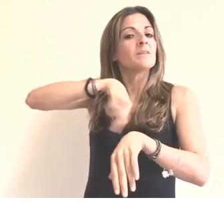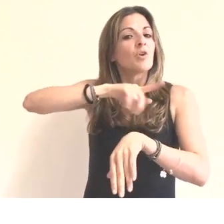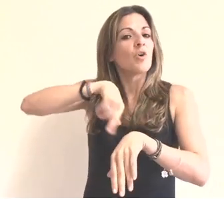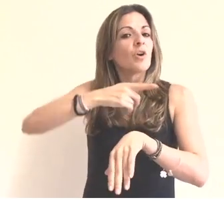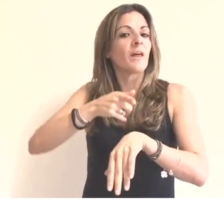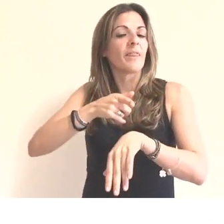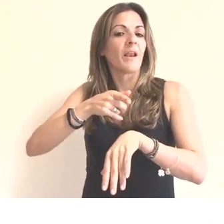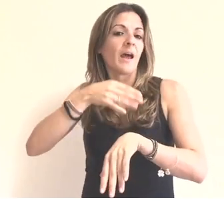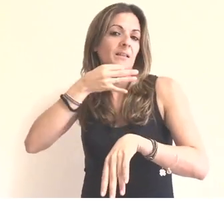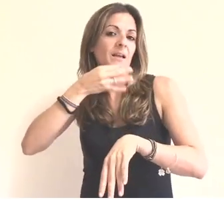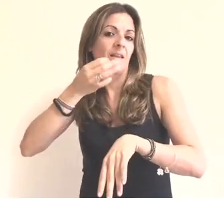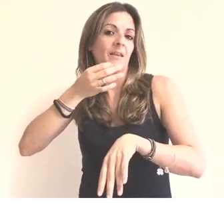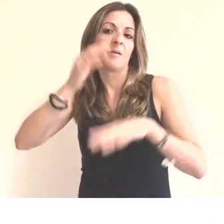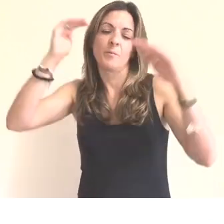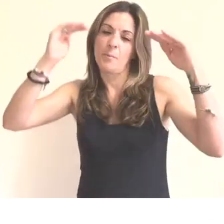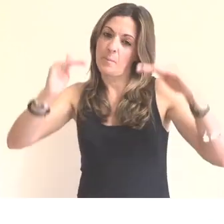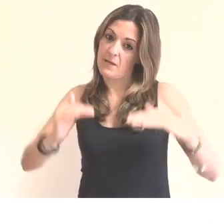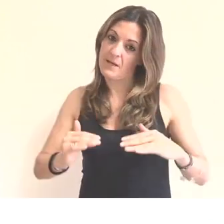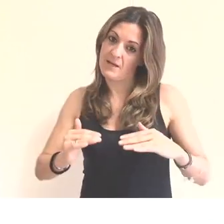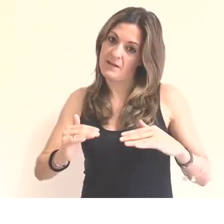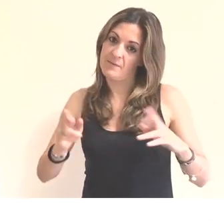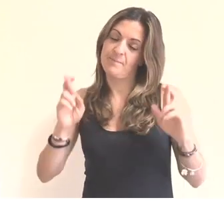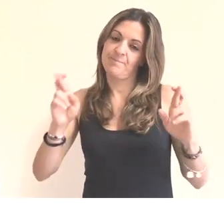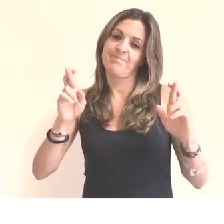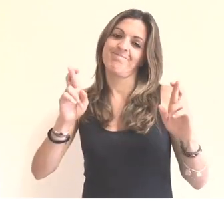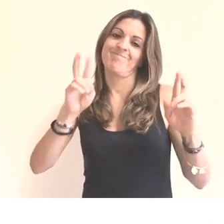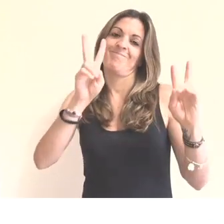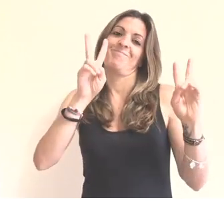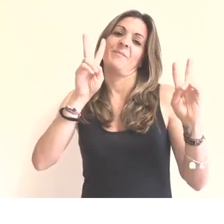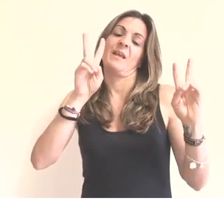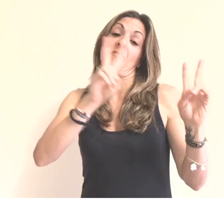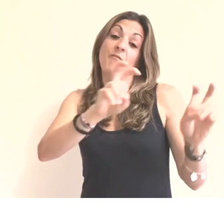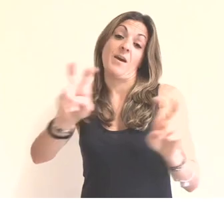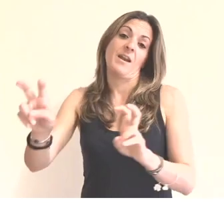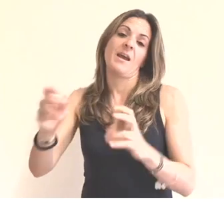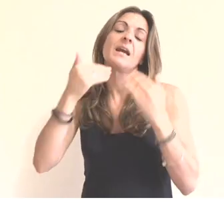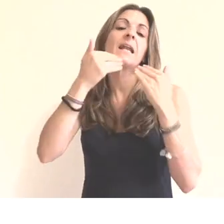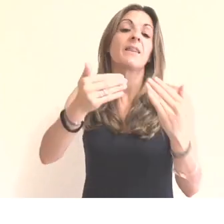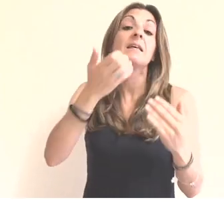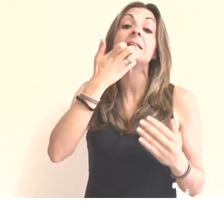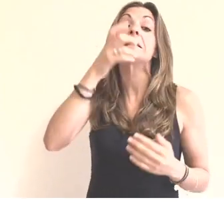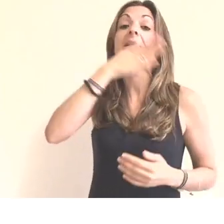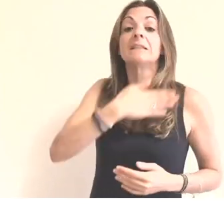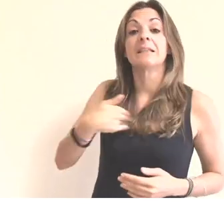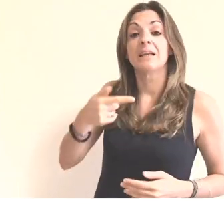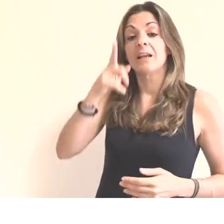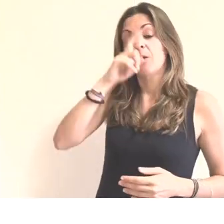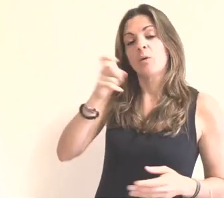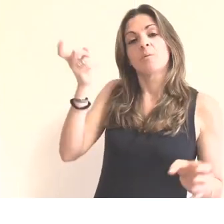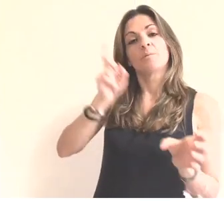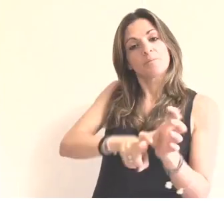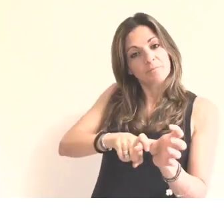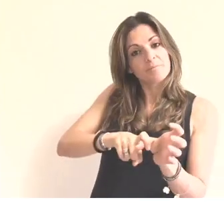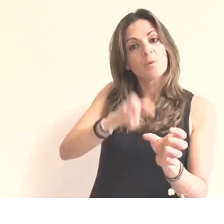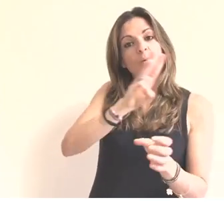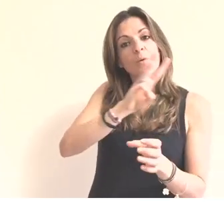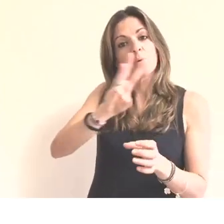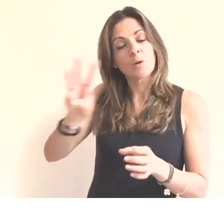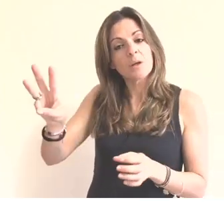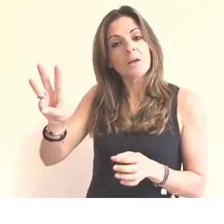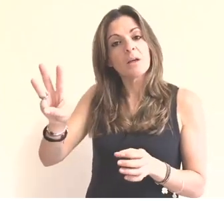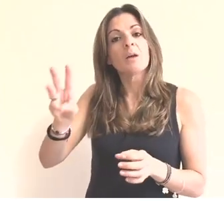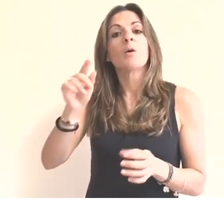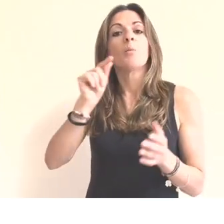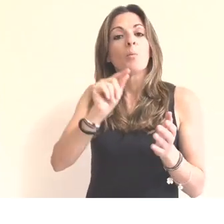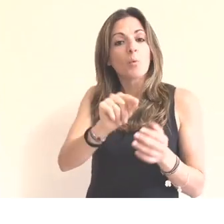de estímulos antes, en las últimas horas, antes de meterte a dormir. Espero que te sirva. Gracias. Y si